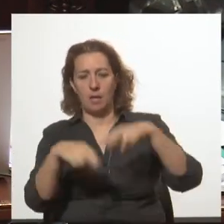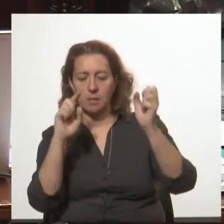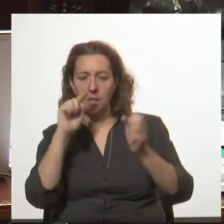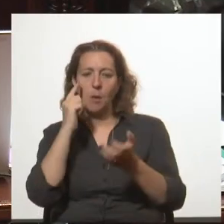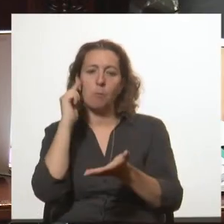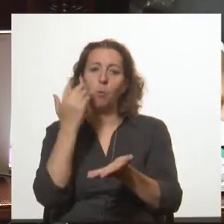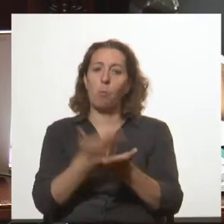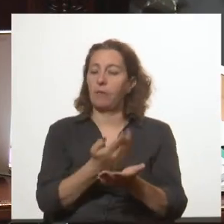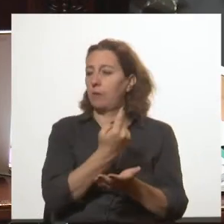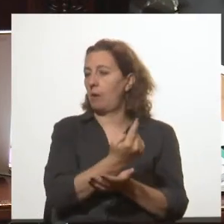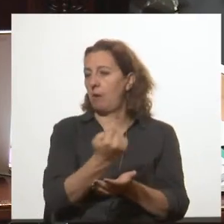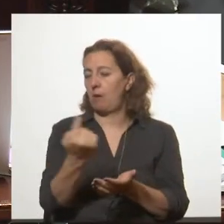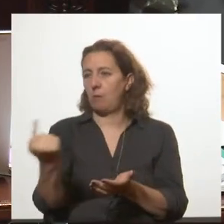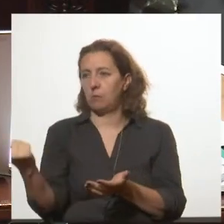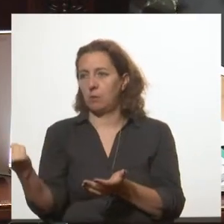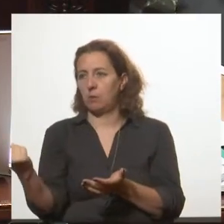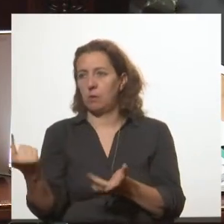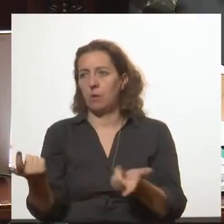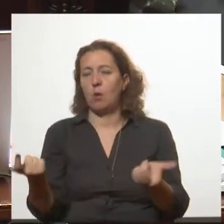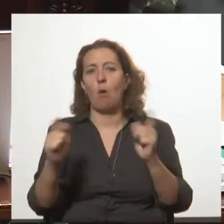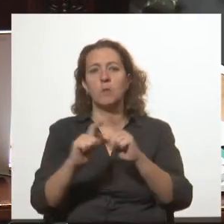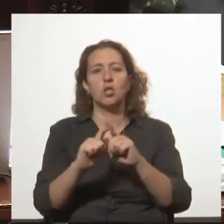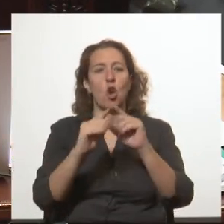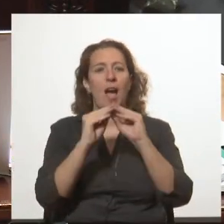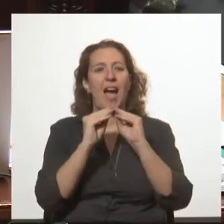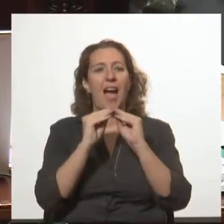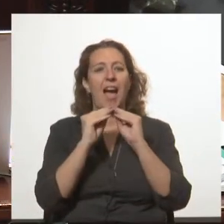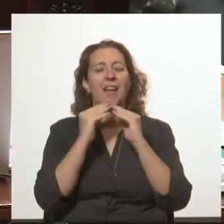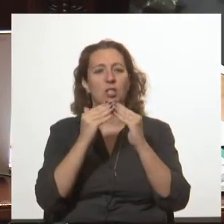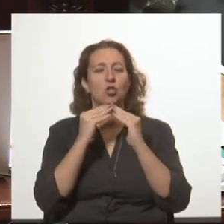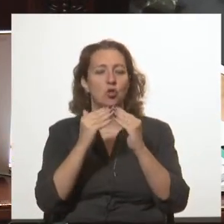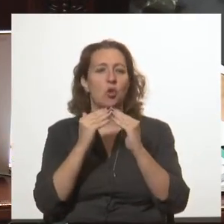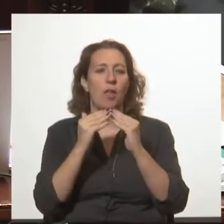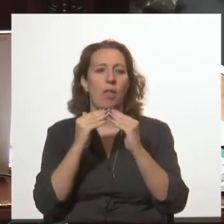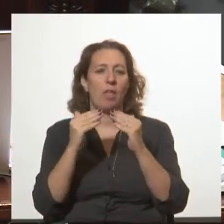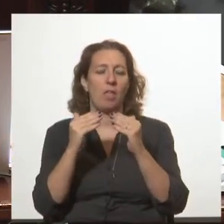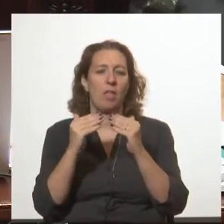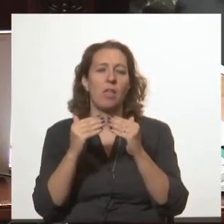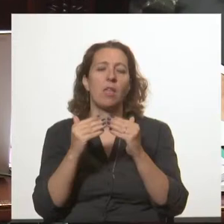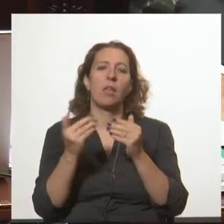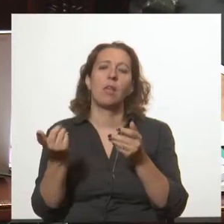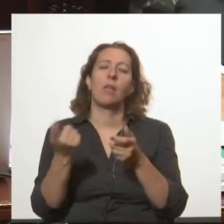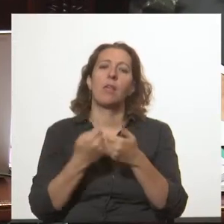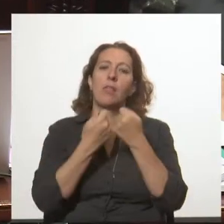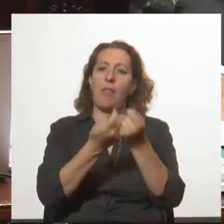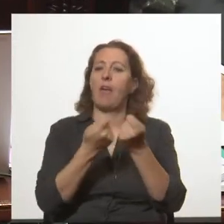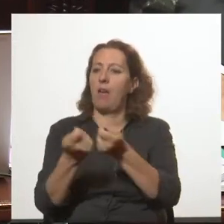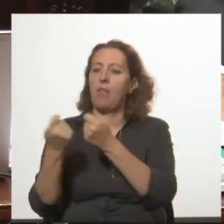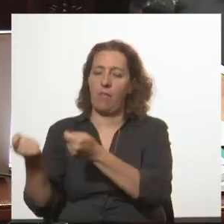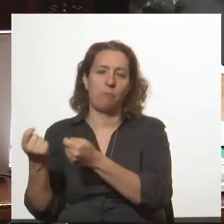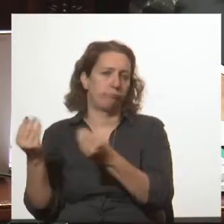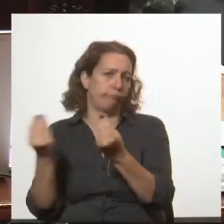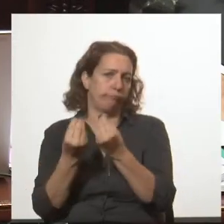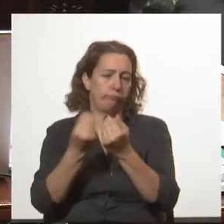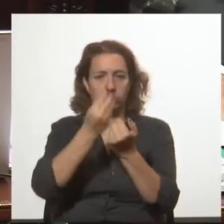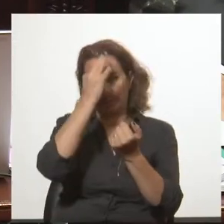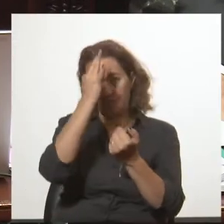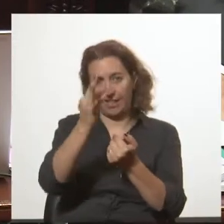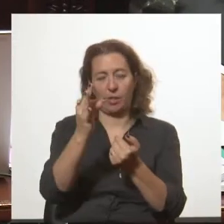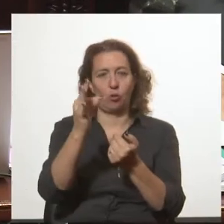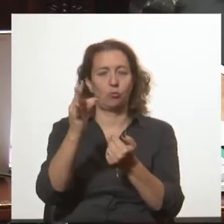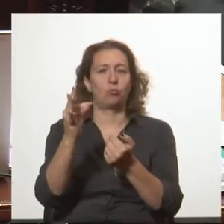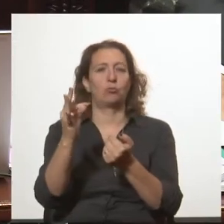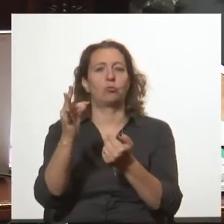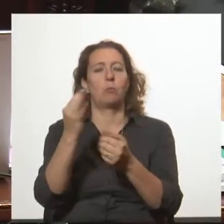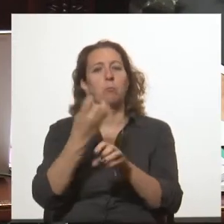propuestas por la comisión asesora de adjudicaciones integrada por varios técnicos y profesionales de la empresa